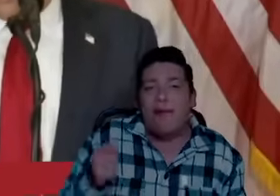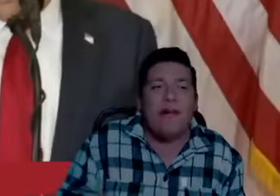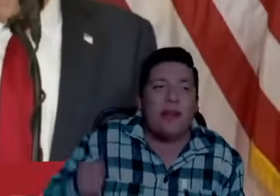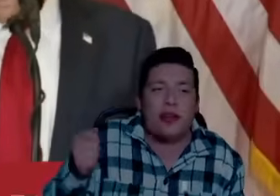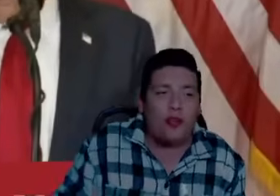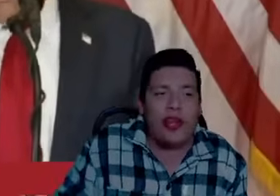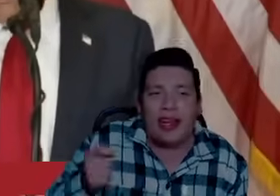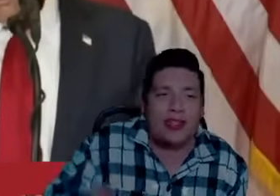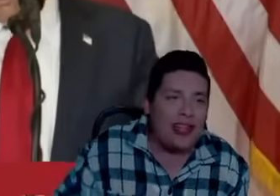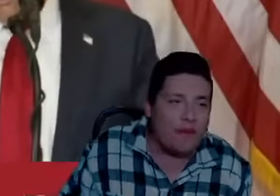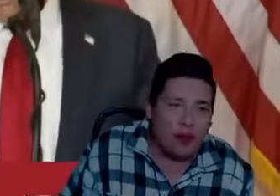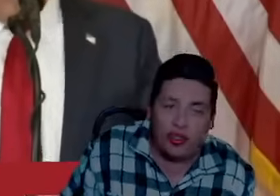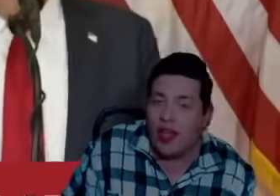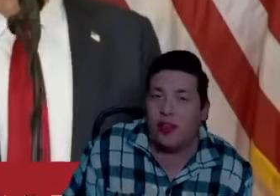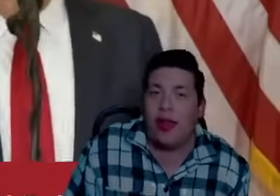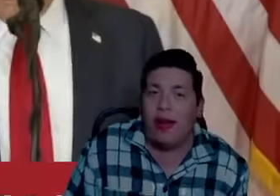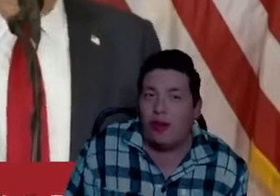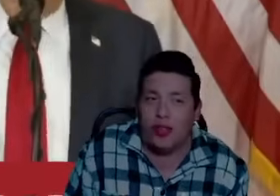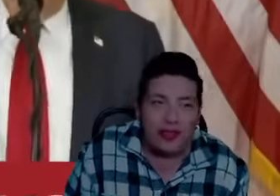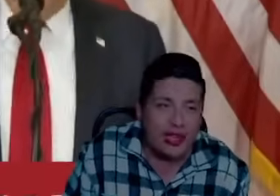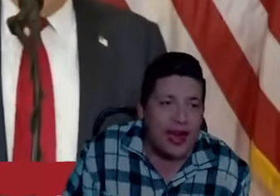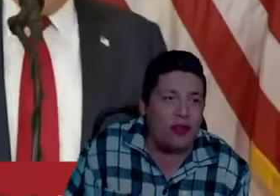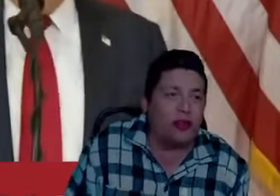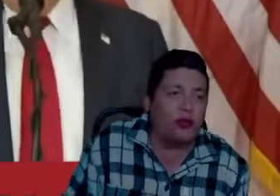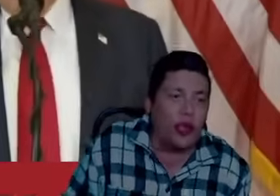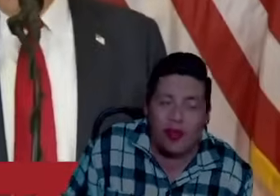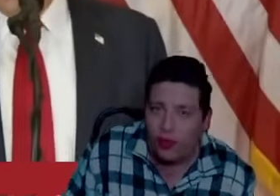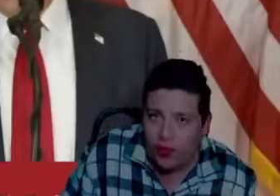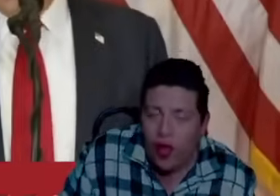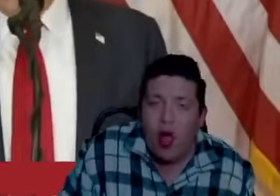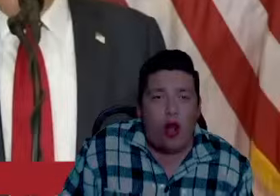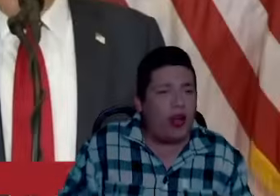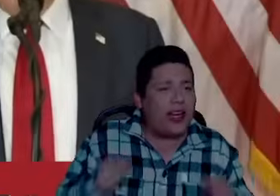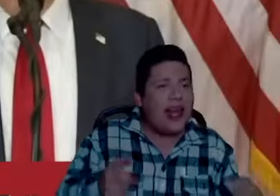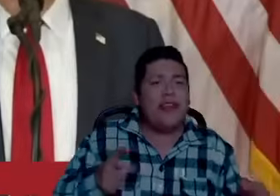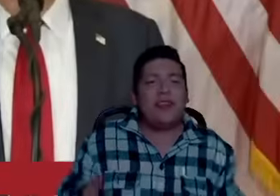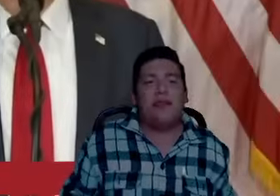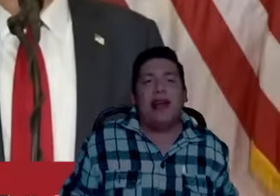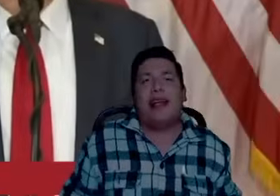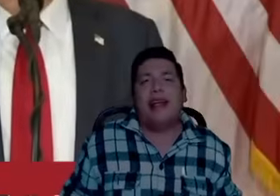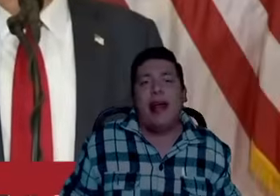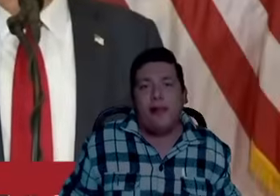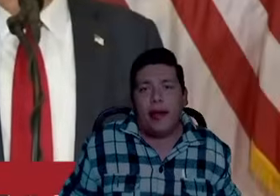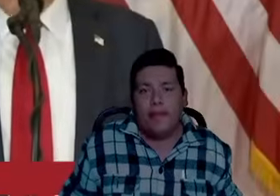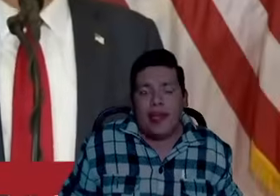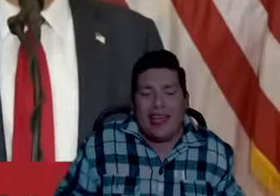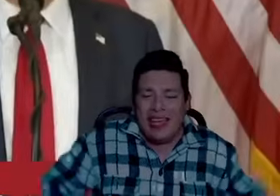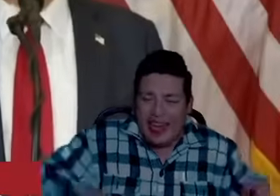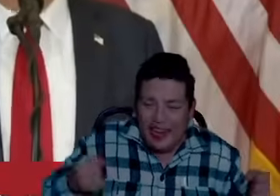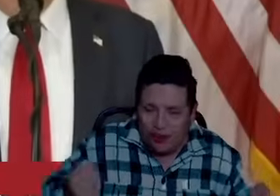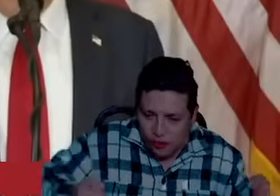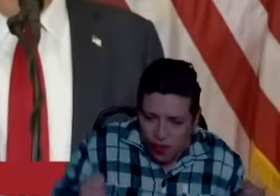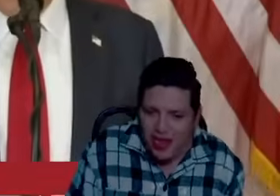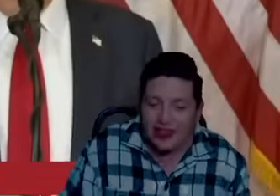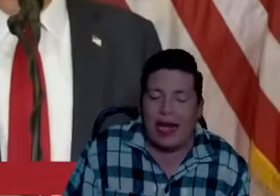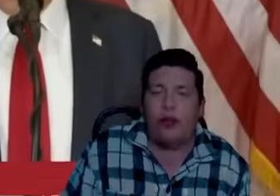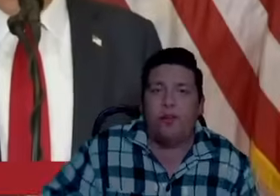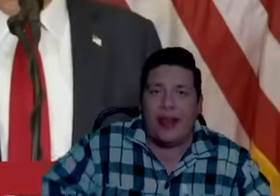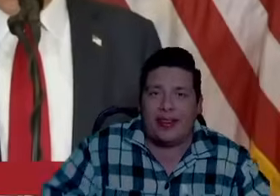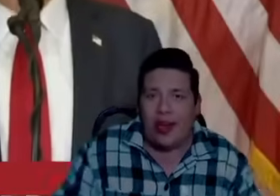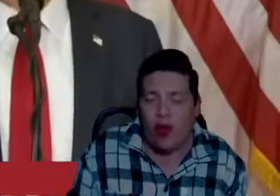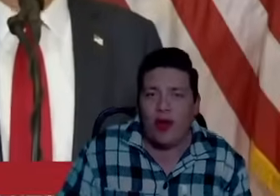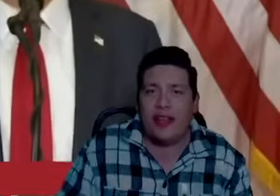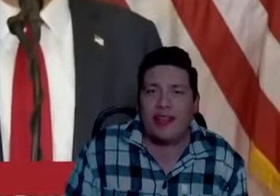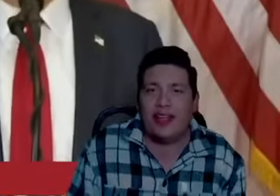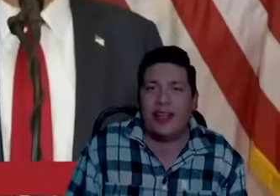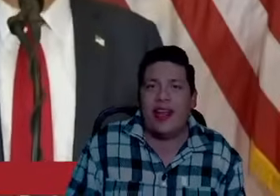propuesta también perjudica al 100% a los Estados Unidos. Lo que nadie se imaginaba y que nos muestra